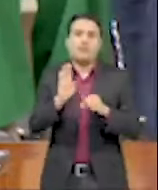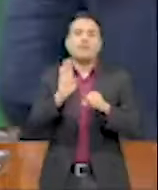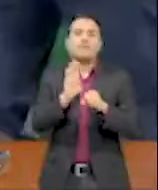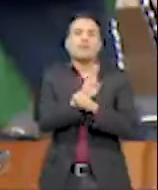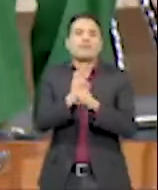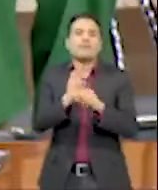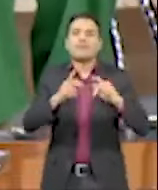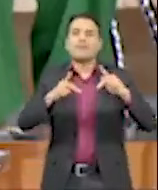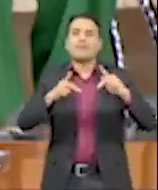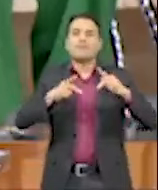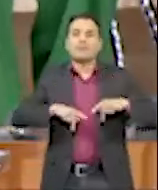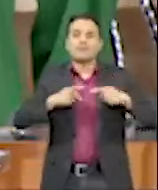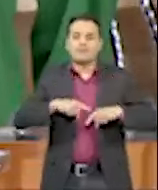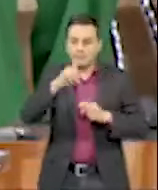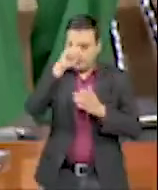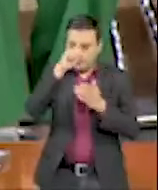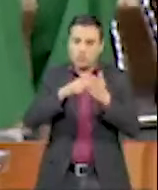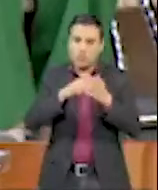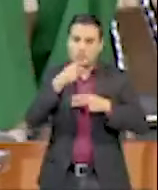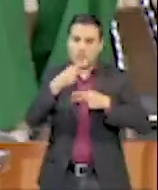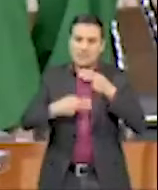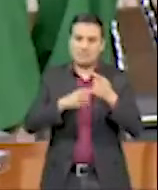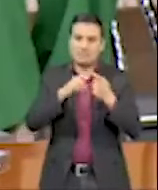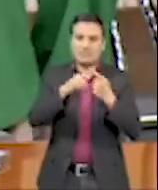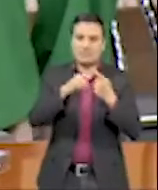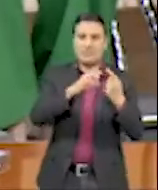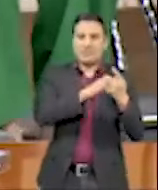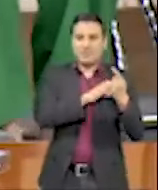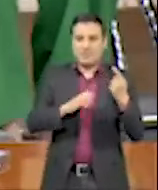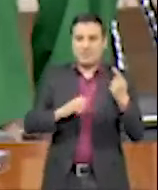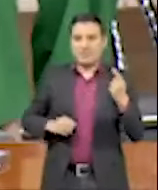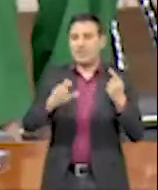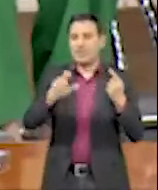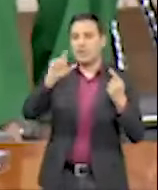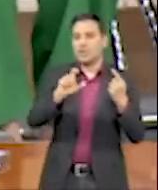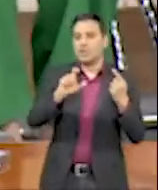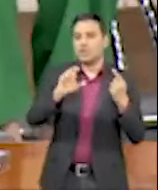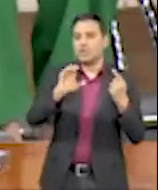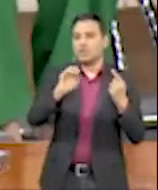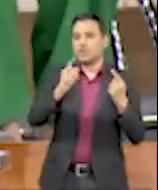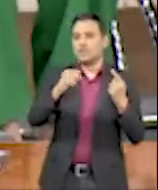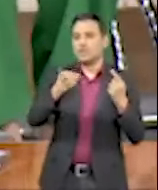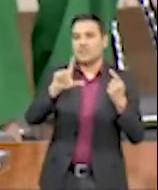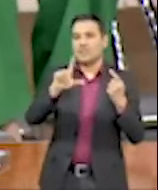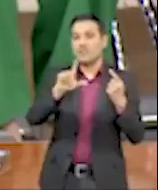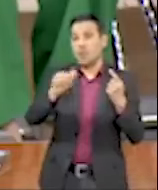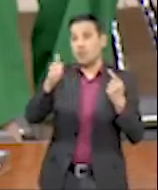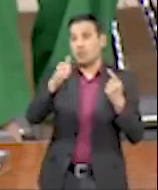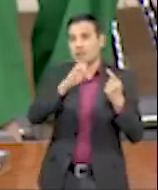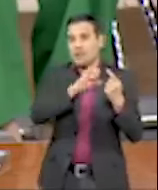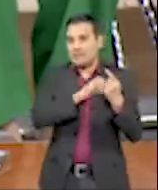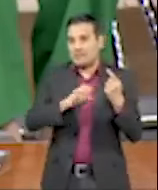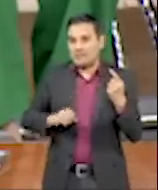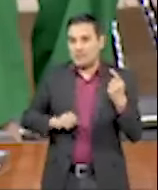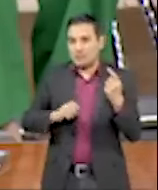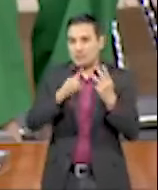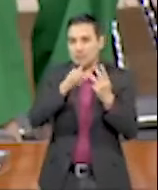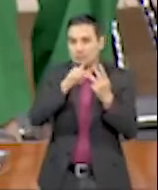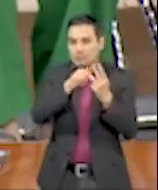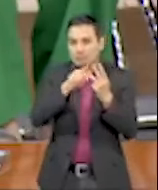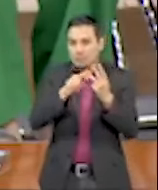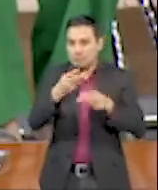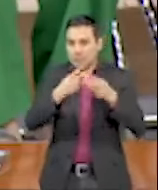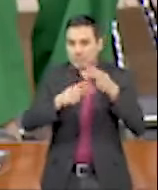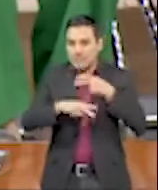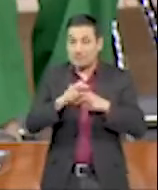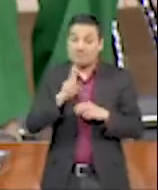estar la candidata Xóchitl Gálvez y a ver si se presentan los demás. Yo creo que Claudia Sheinbaum no